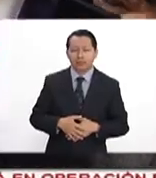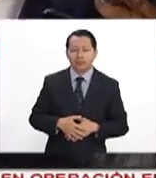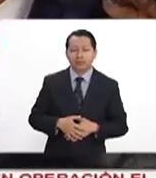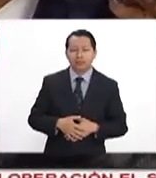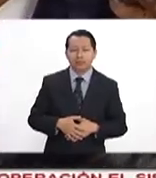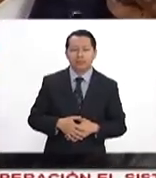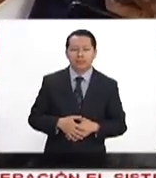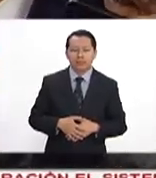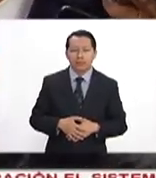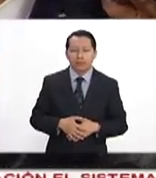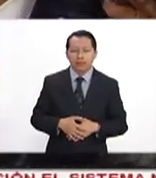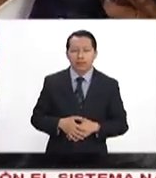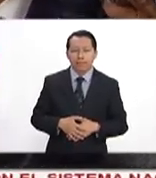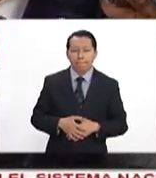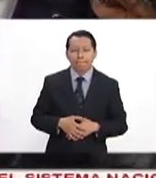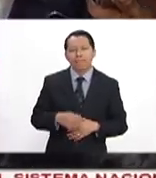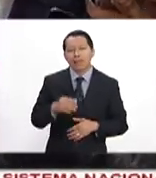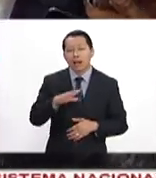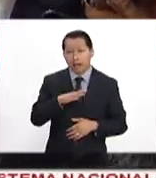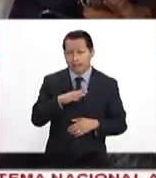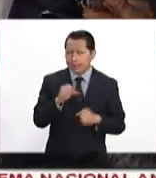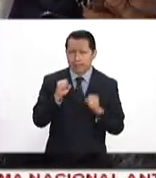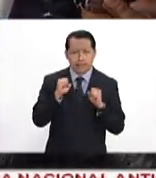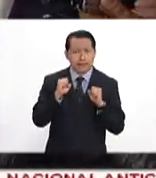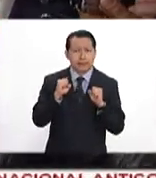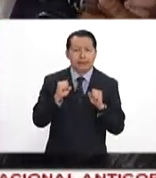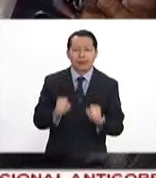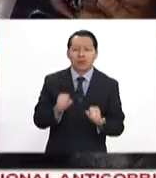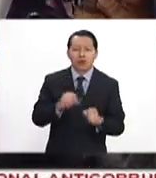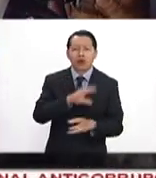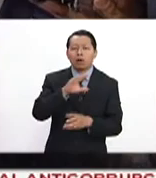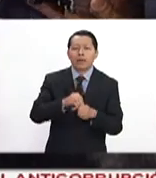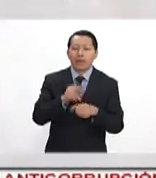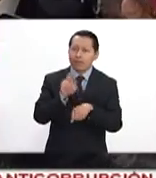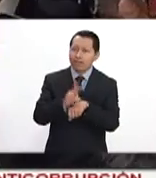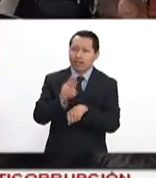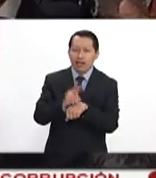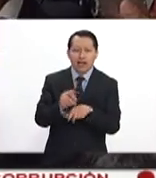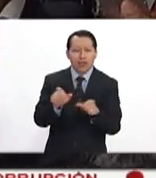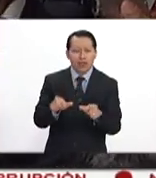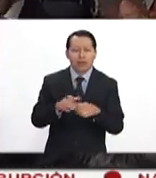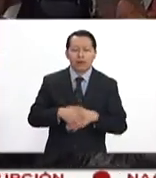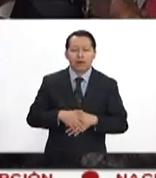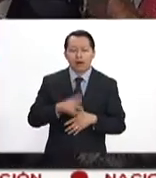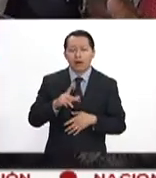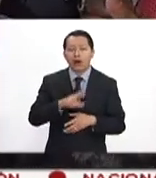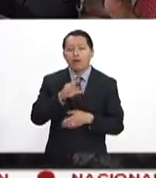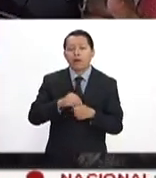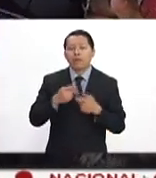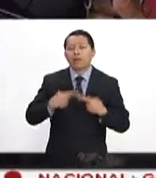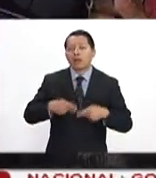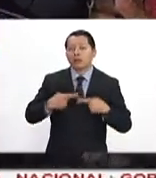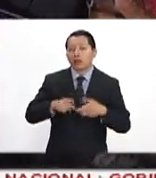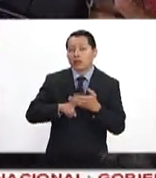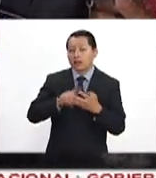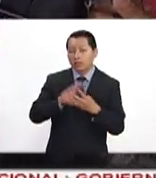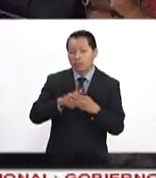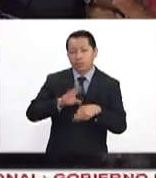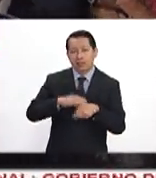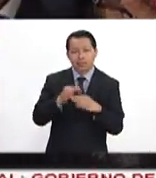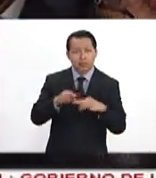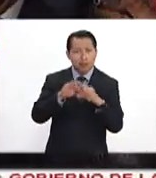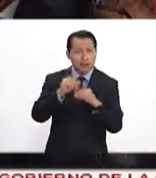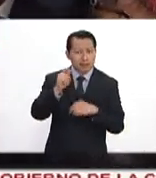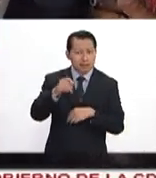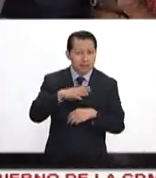Por supuesto, a buen recaudo, ¿no? Y con la garantía de que será absolutamente vigilado. Todas las personas privadas de su libertad y particularmente los